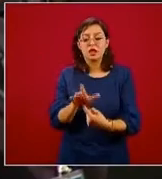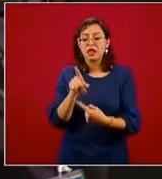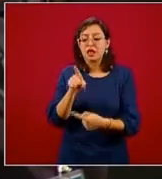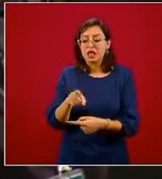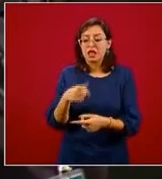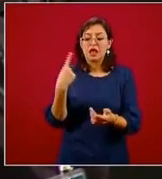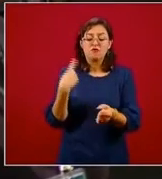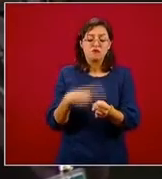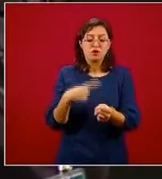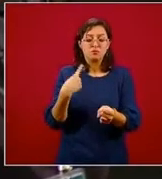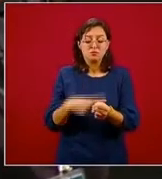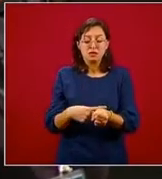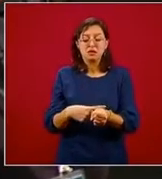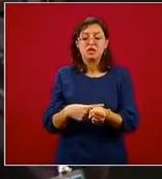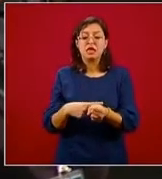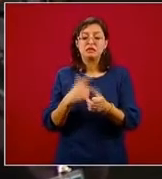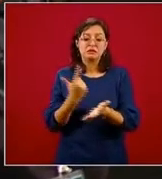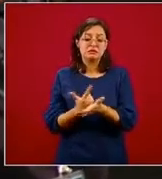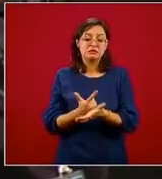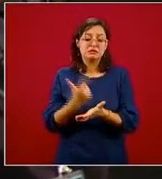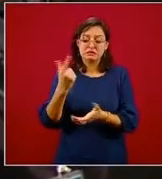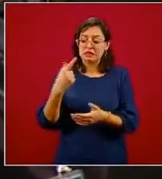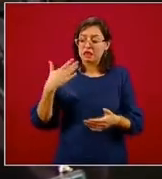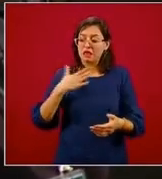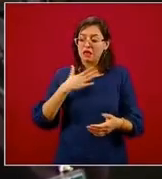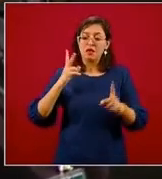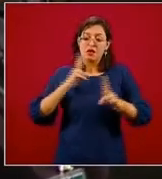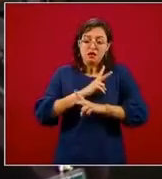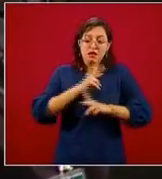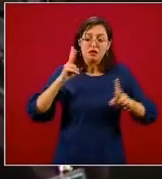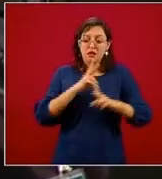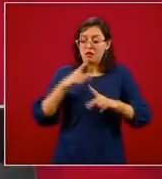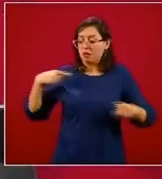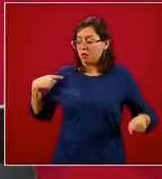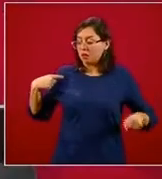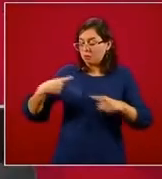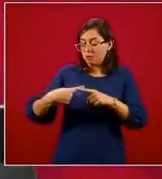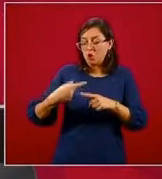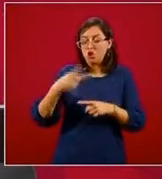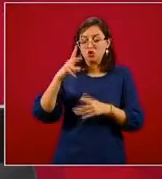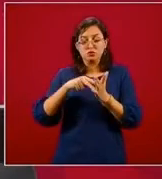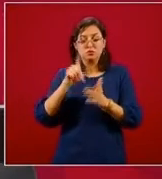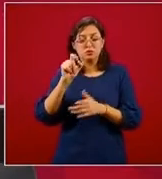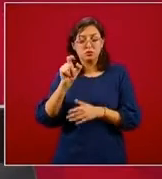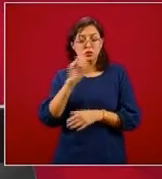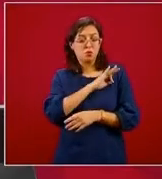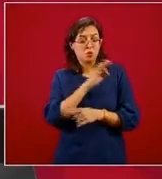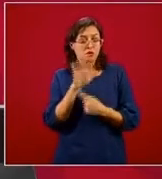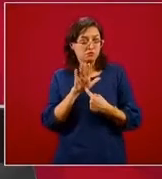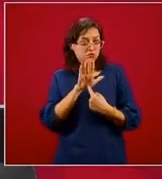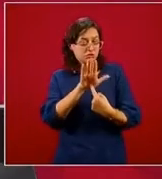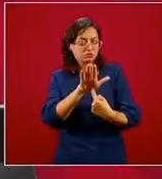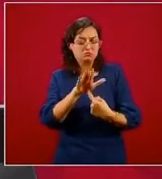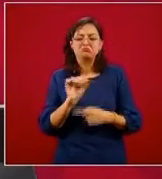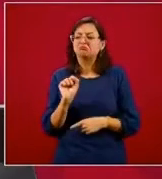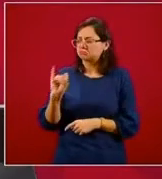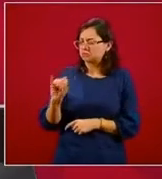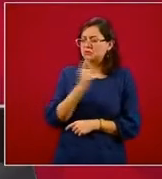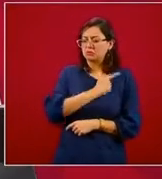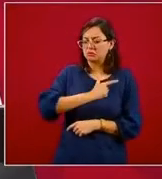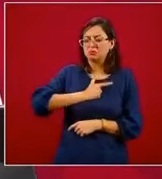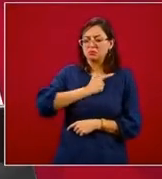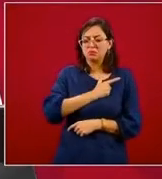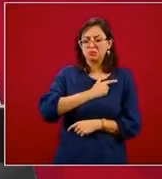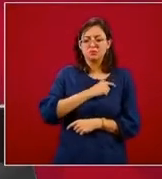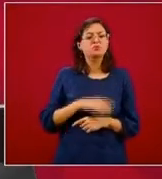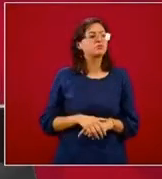agudas deaths graves from en lo que va severe de acute 2020 respiratory también, si nos las infections podría for presentar en all esta of conferencia, 2020. por Could you favor. present that to us in Si this podría tener